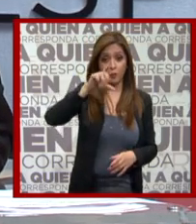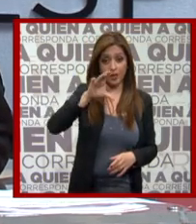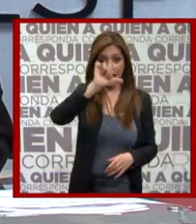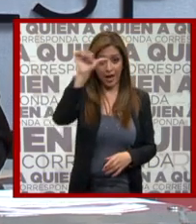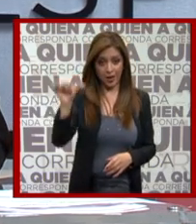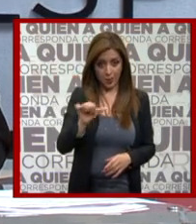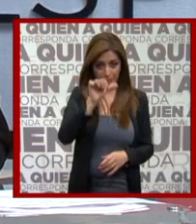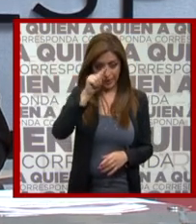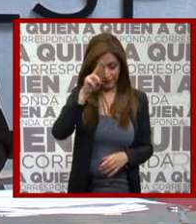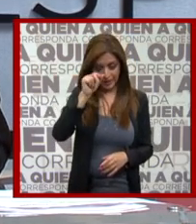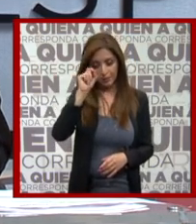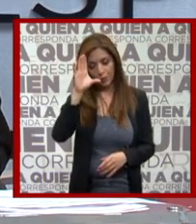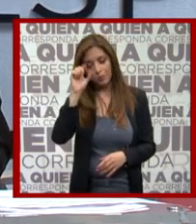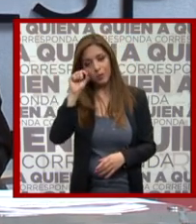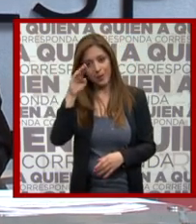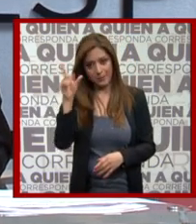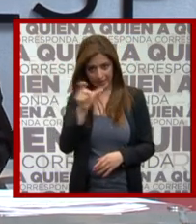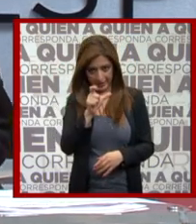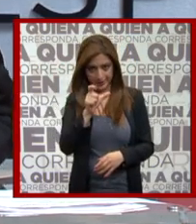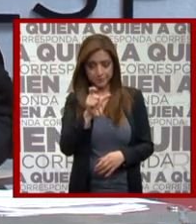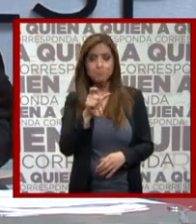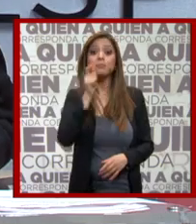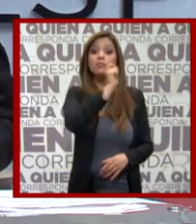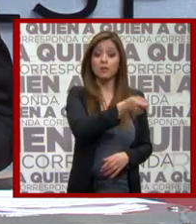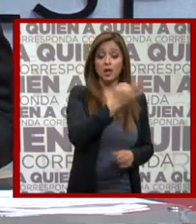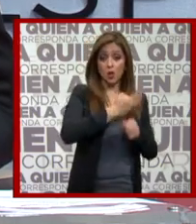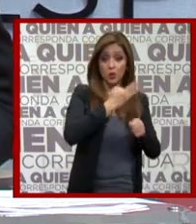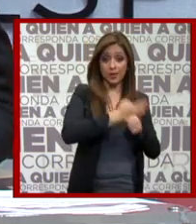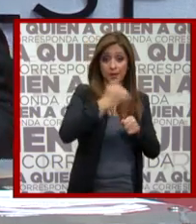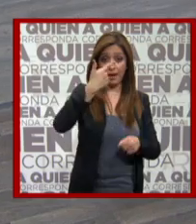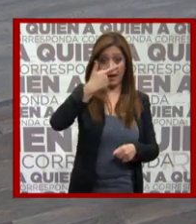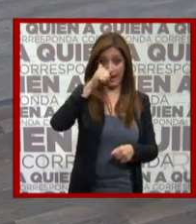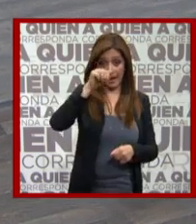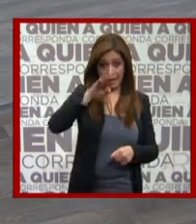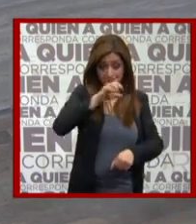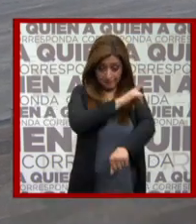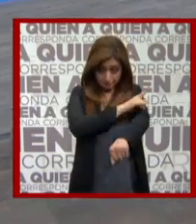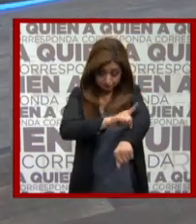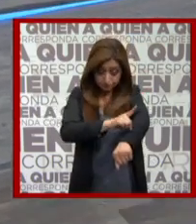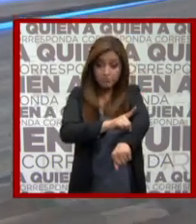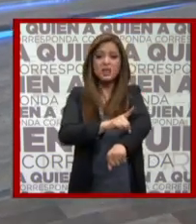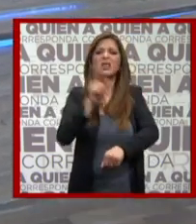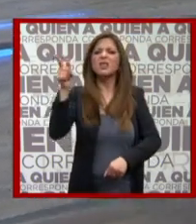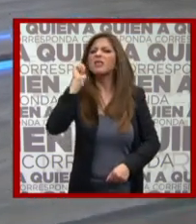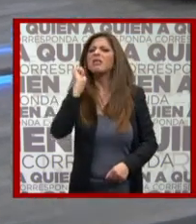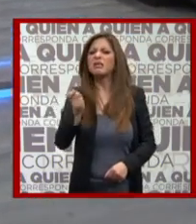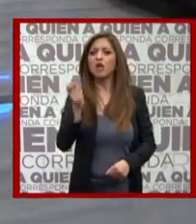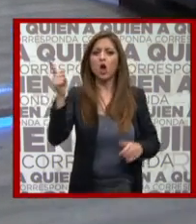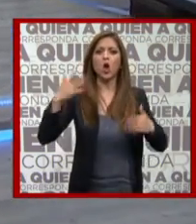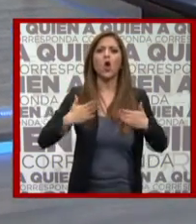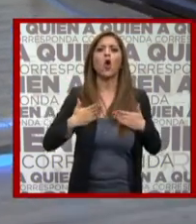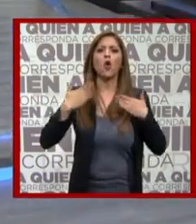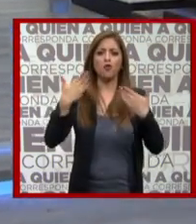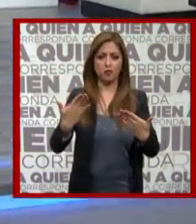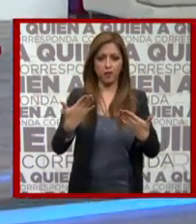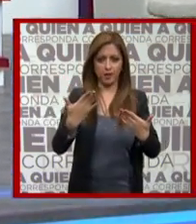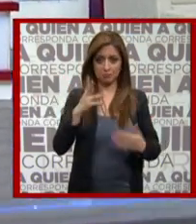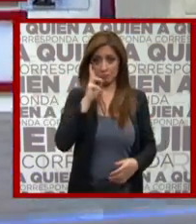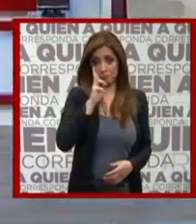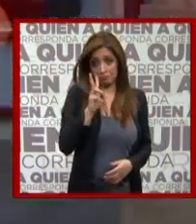acuse@tvazteca.com.mx. Demos un brinco hasta la Gustavo Amadero. Rubén Monroy me la envía y nos dice que confía en él.